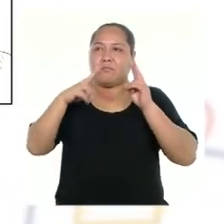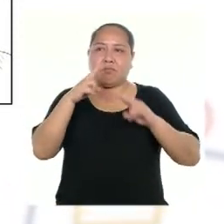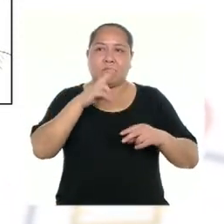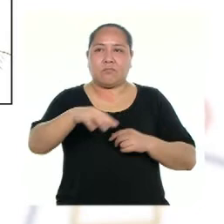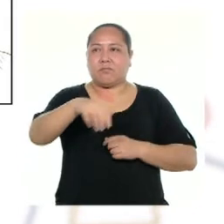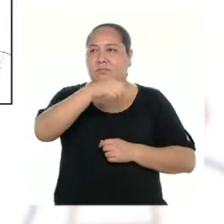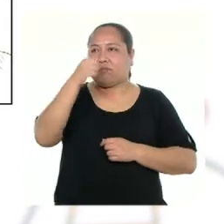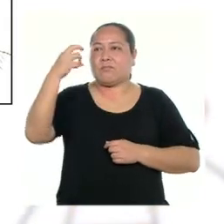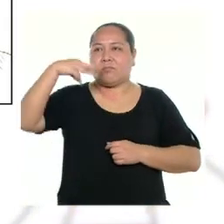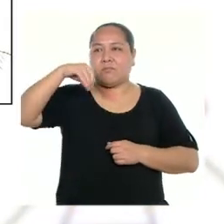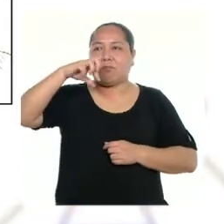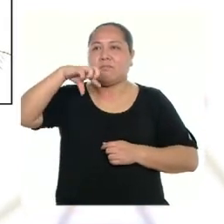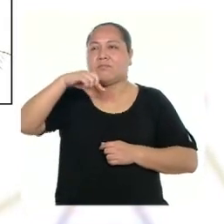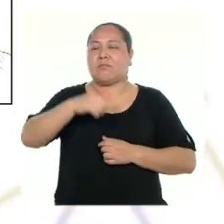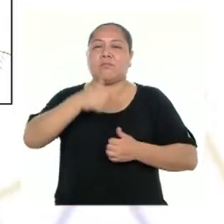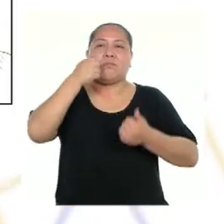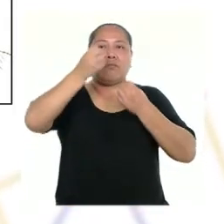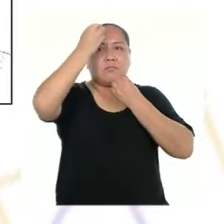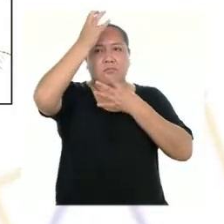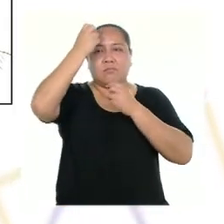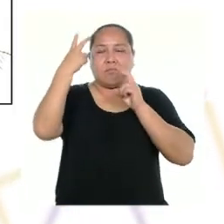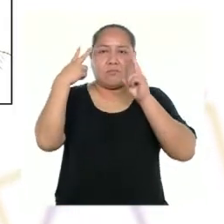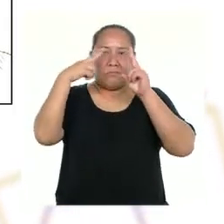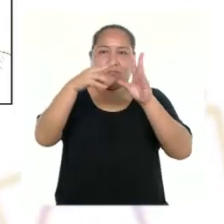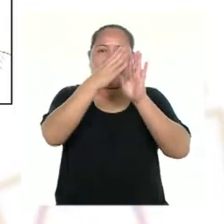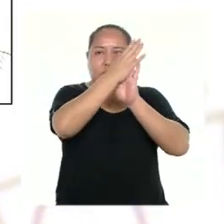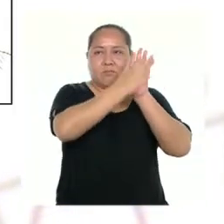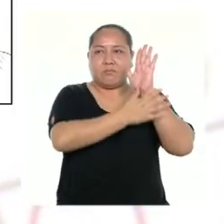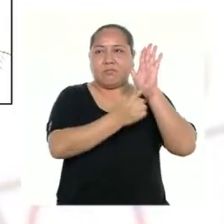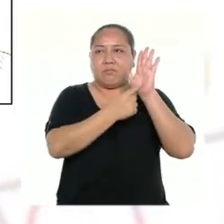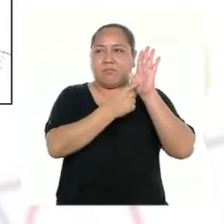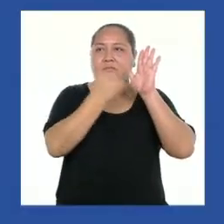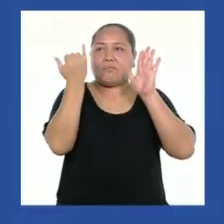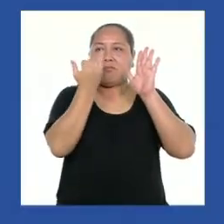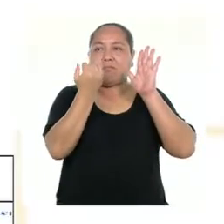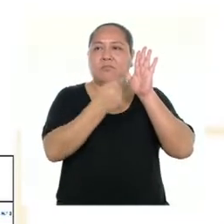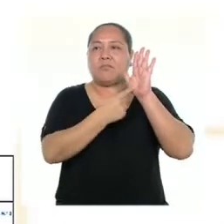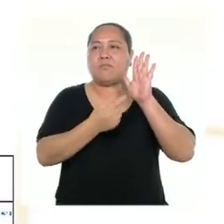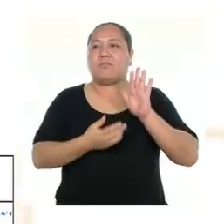siguiente mapa. ¿Qué información observan en el mapa?